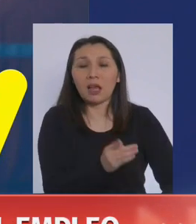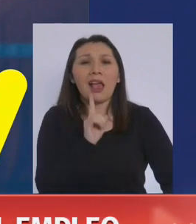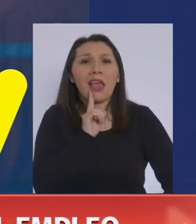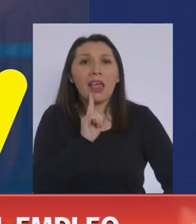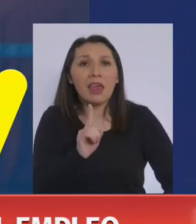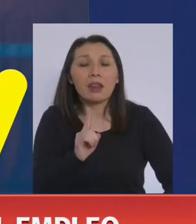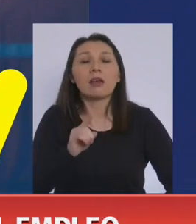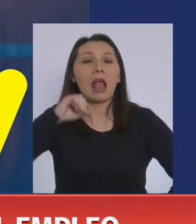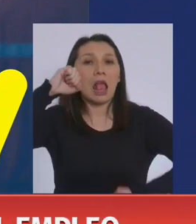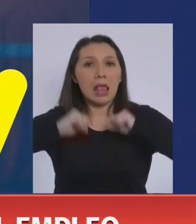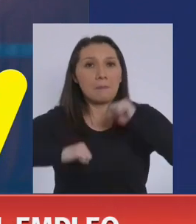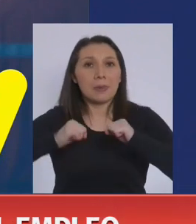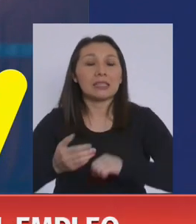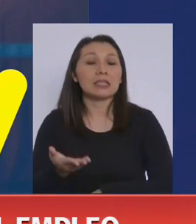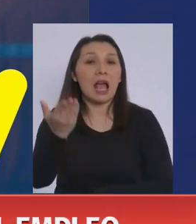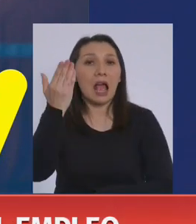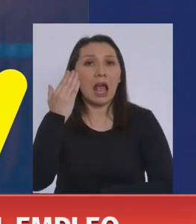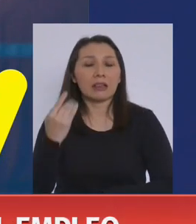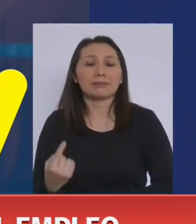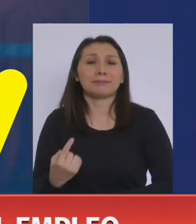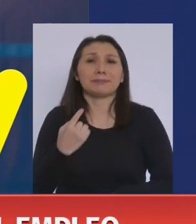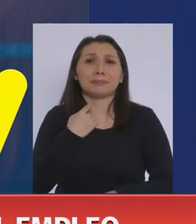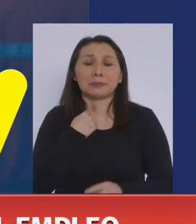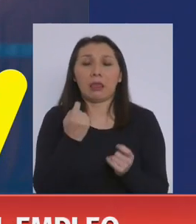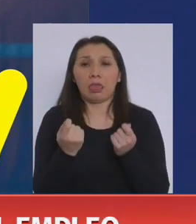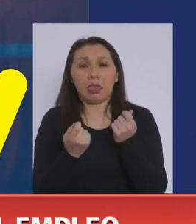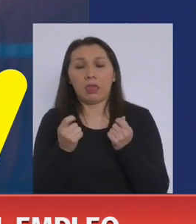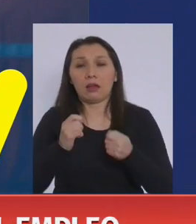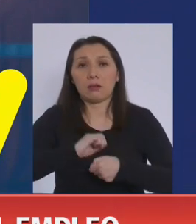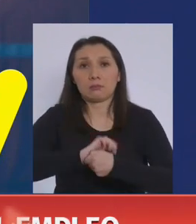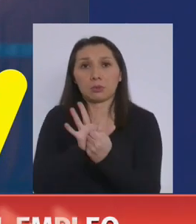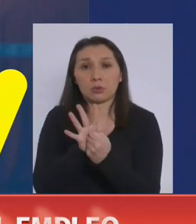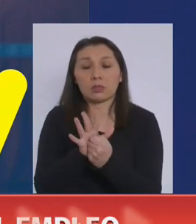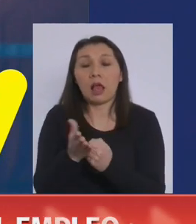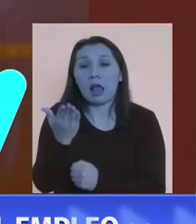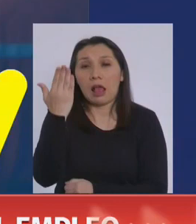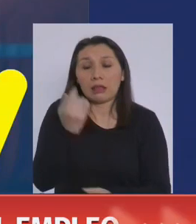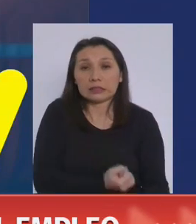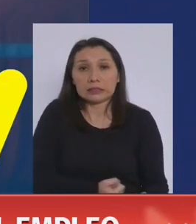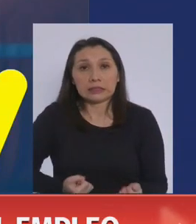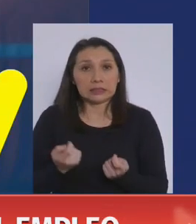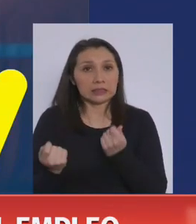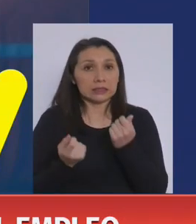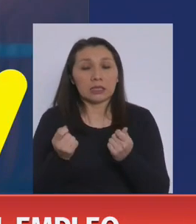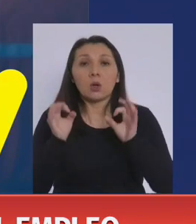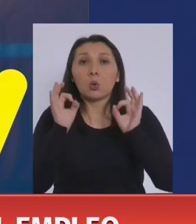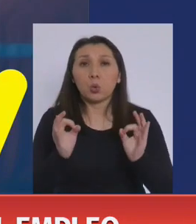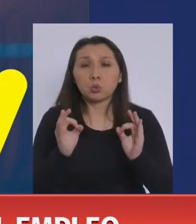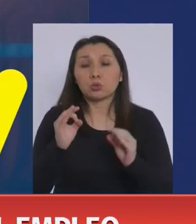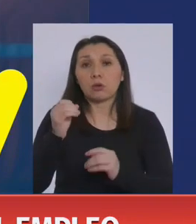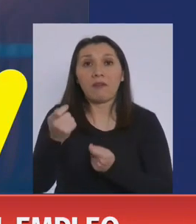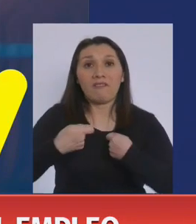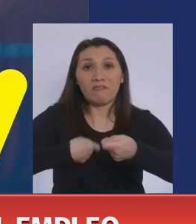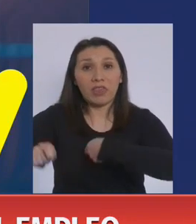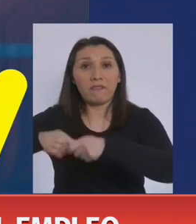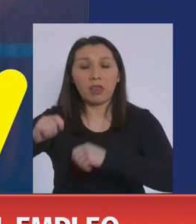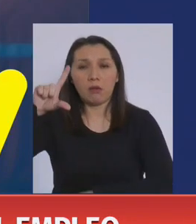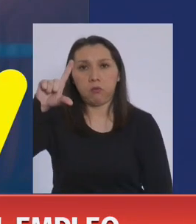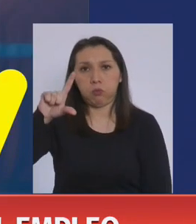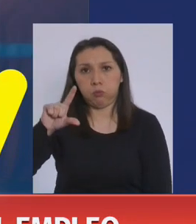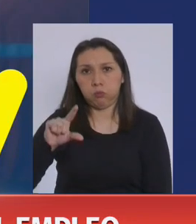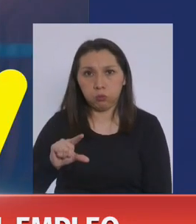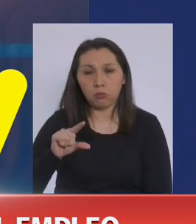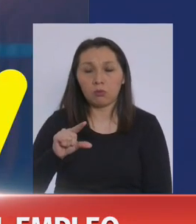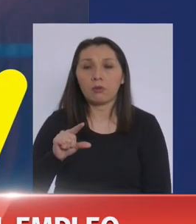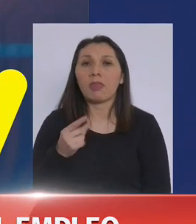acceder las empresas que hayan sido afectadas por la pandemia y la recesión, es decir, que hayan tenido caídas en sus ventas o ingresos